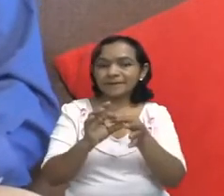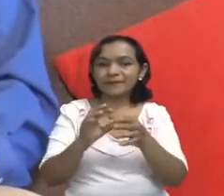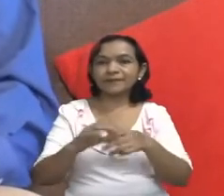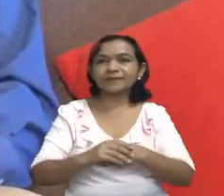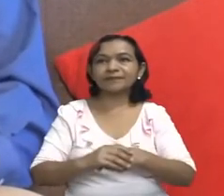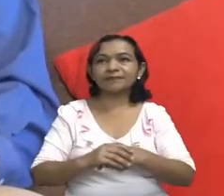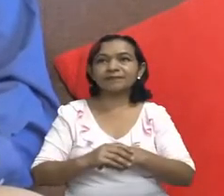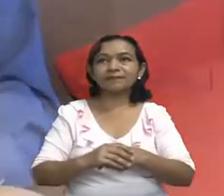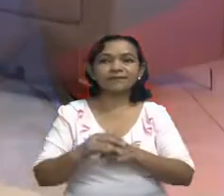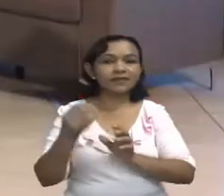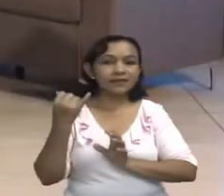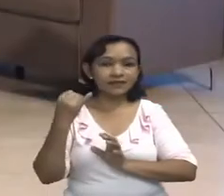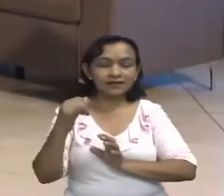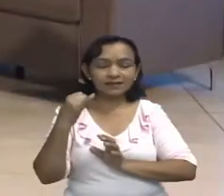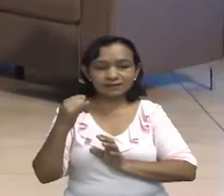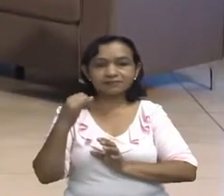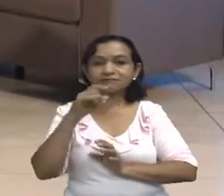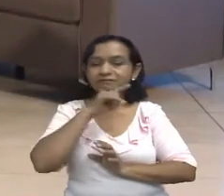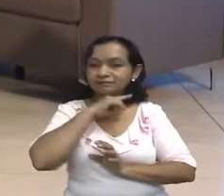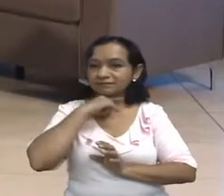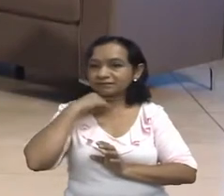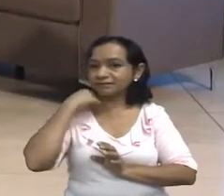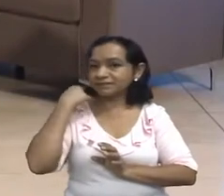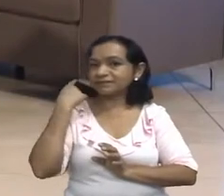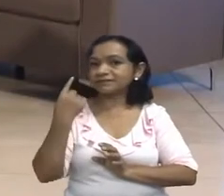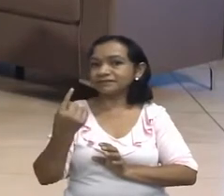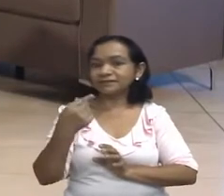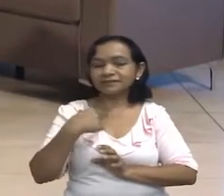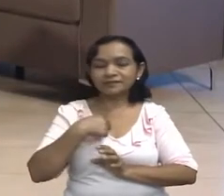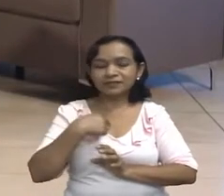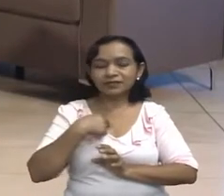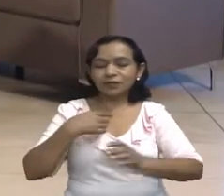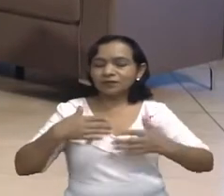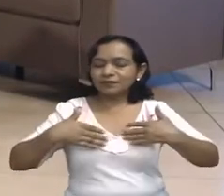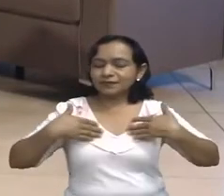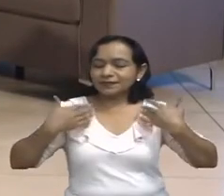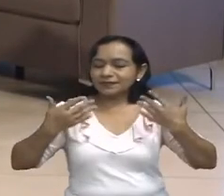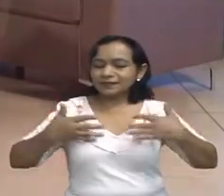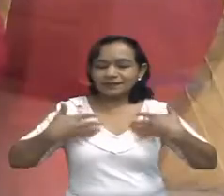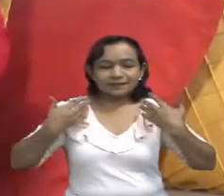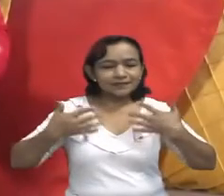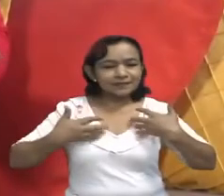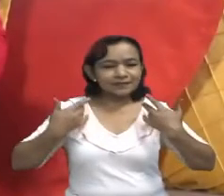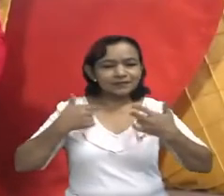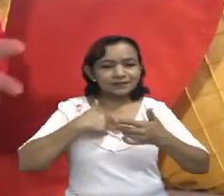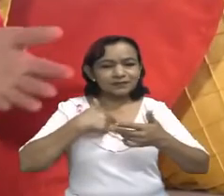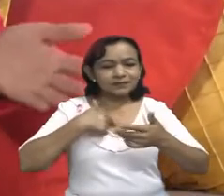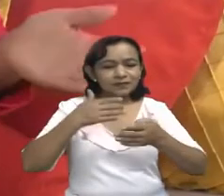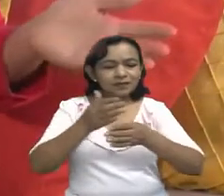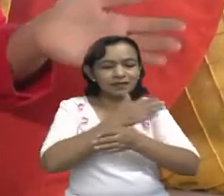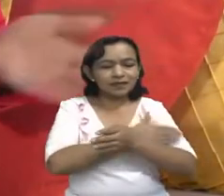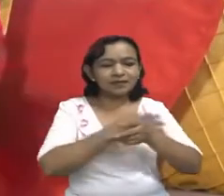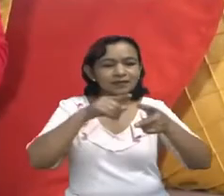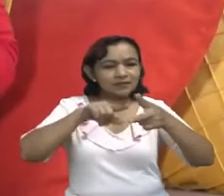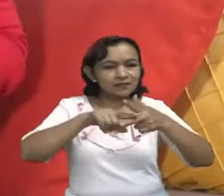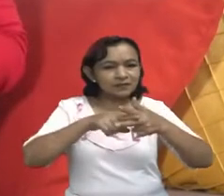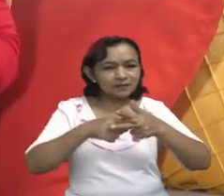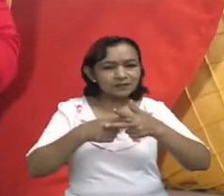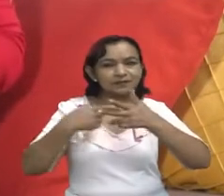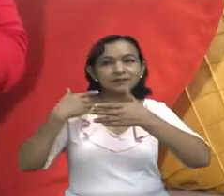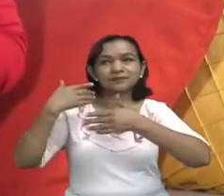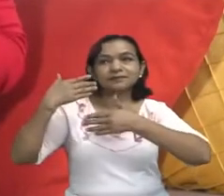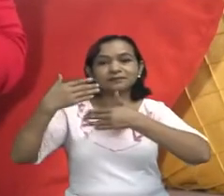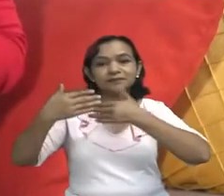es. Verdaderamente, a mí me llena de satisfacción de haber sido parte de todo este